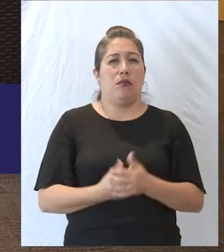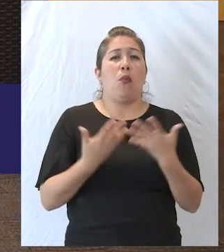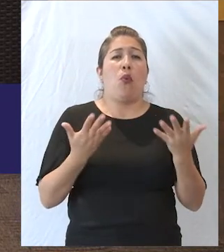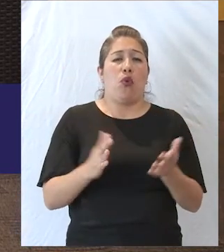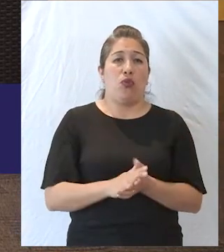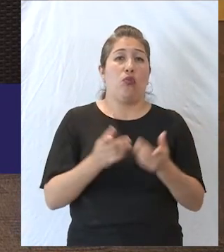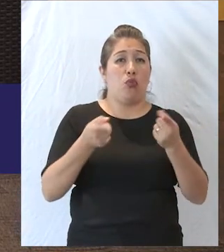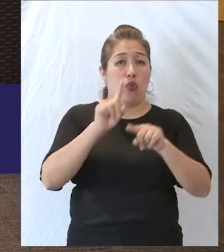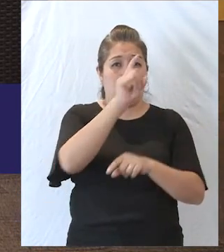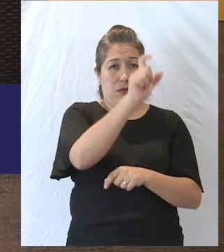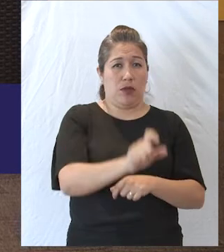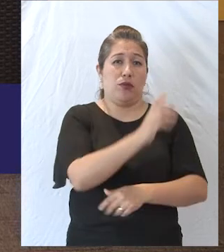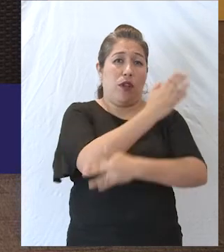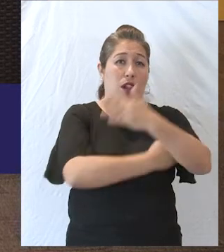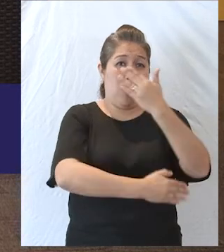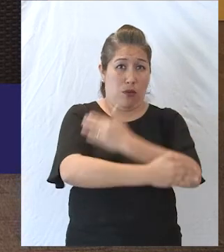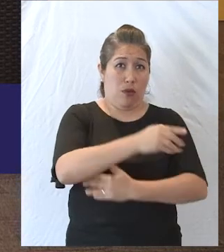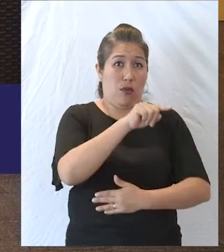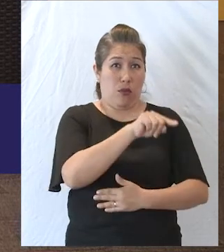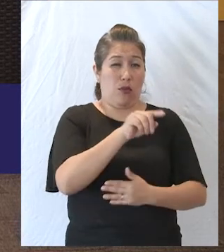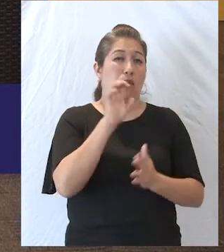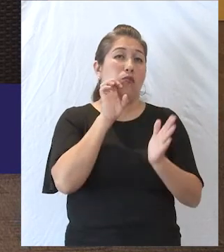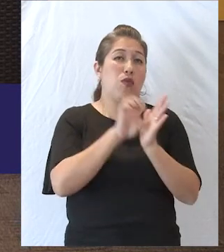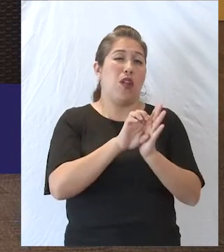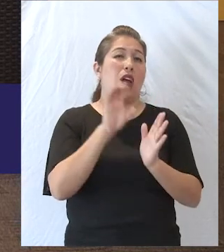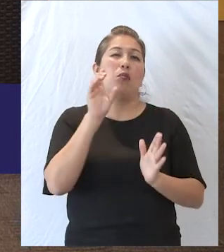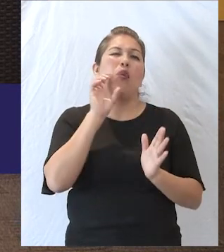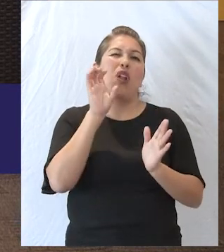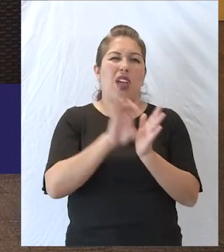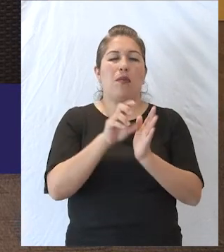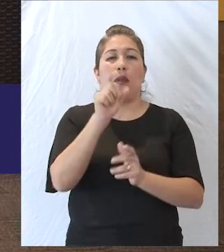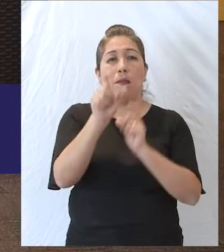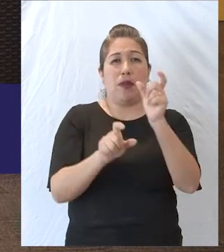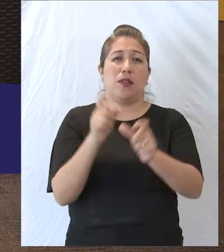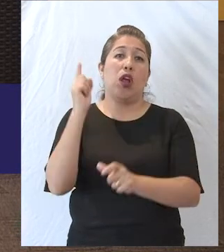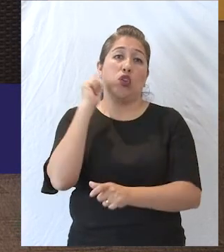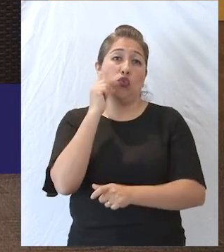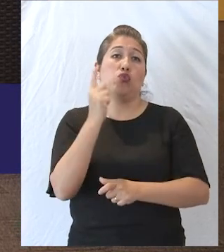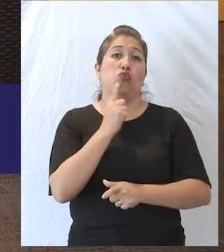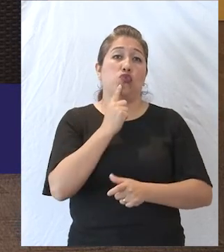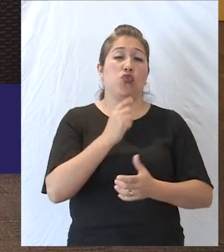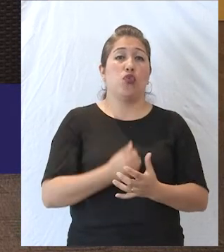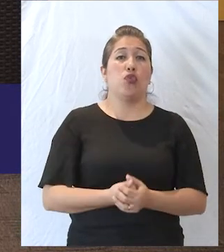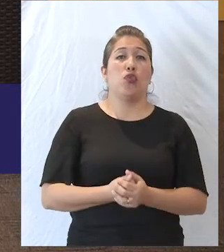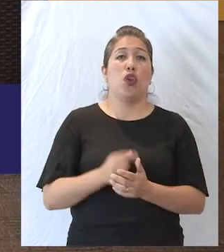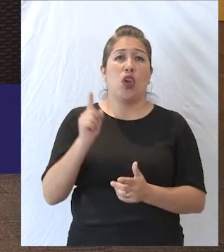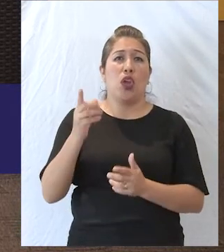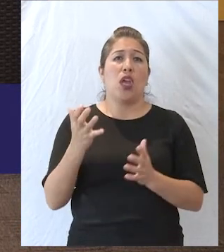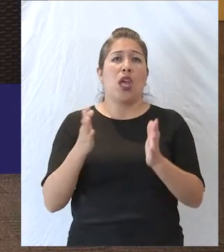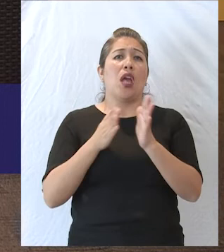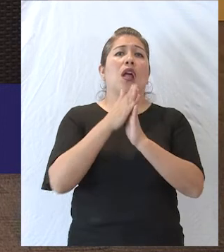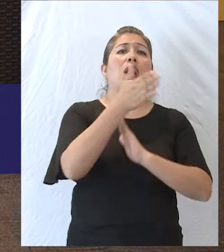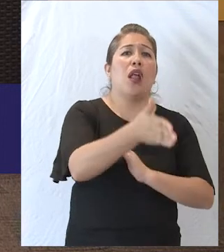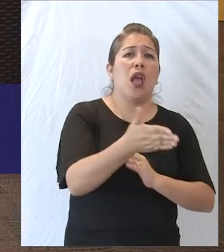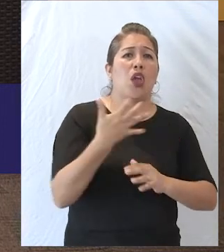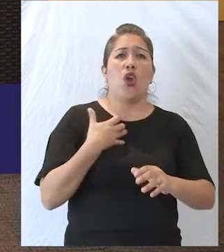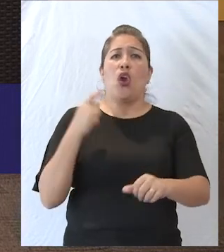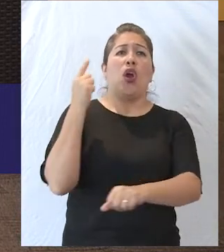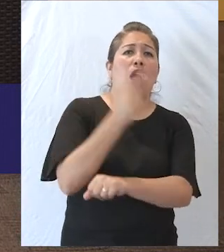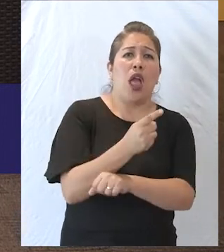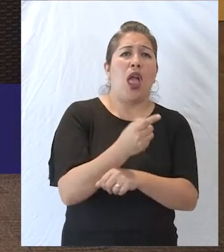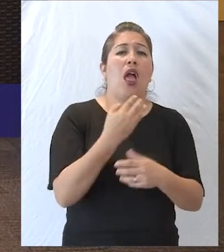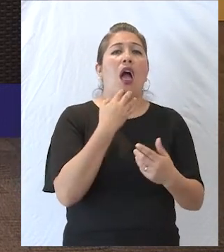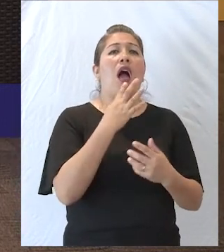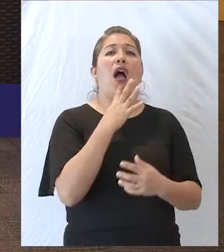Porque cuando una persona con discapacidad auditiva, por ejemplo, va a hacer o querer hacer su